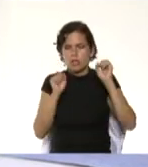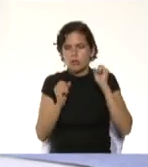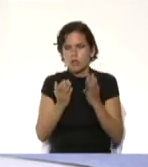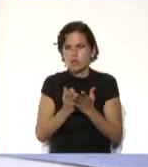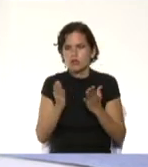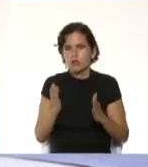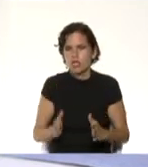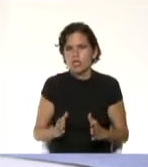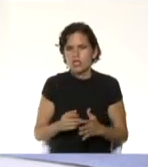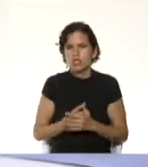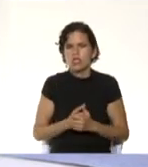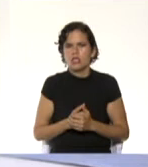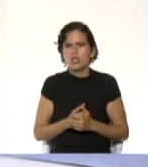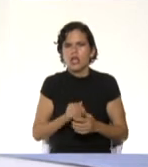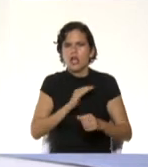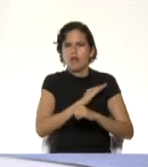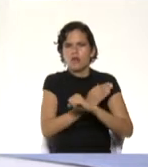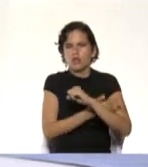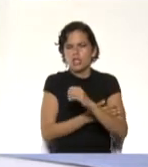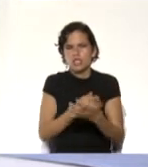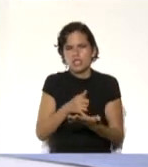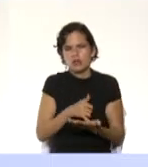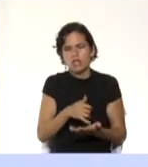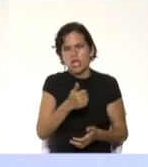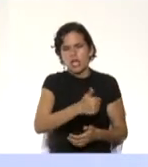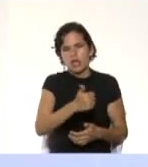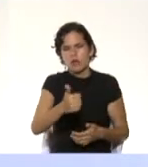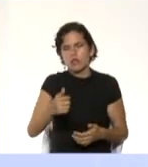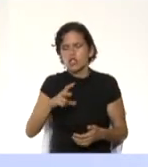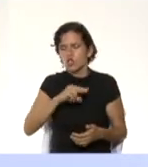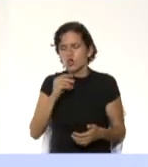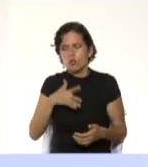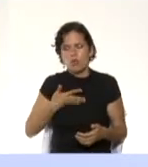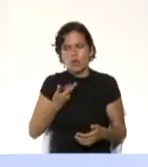que tiene cada uno. Yo no puedo exigirle a un estudiante